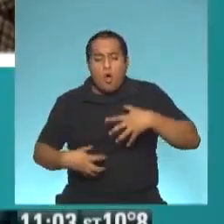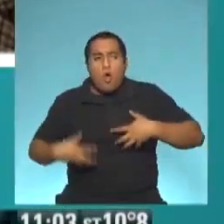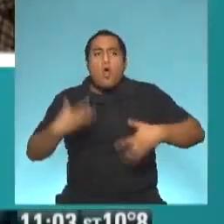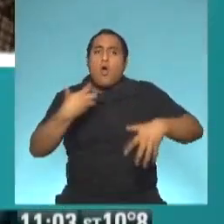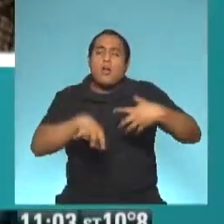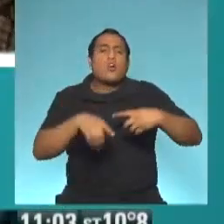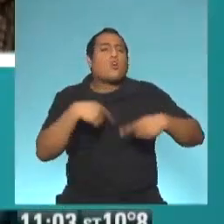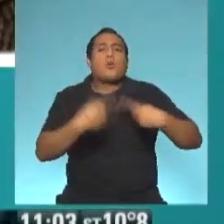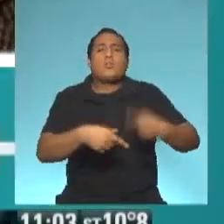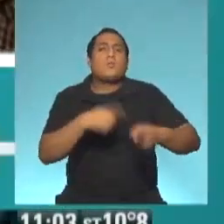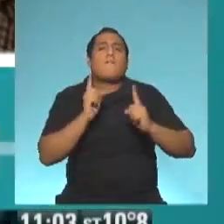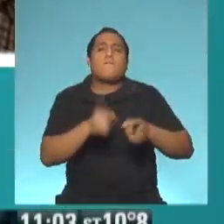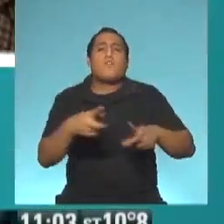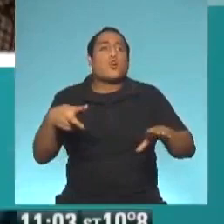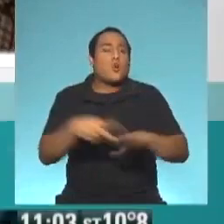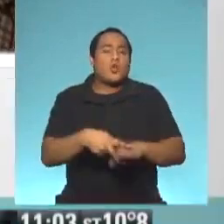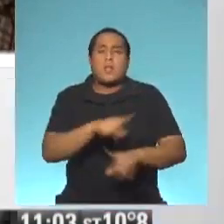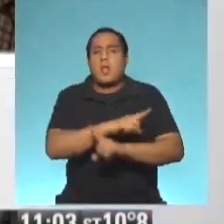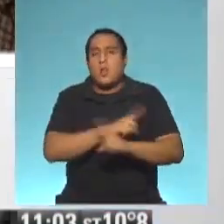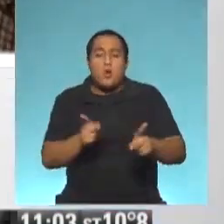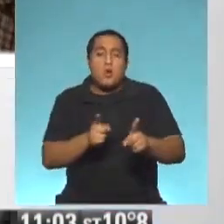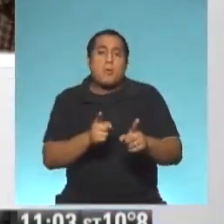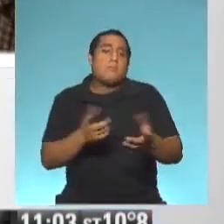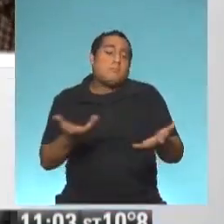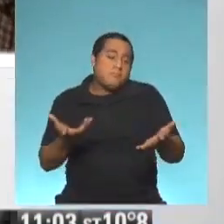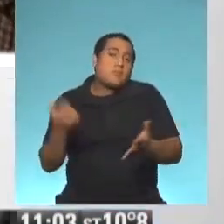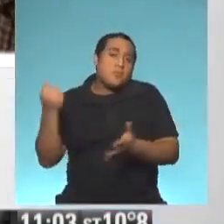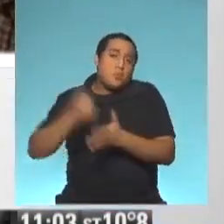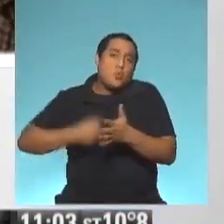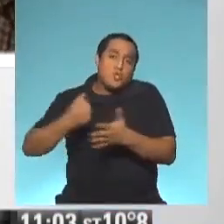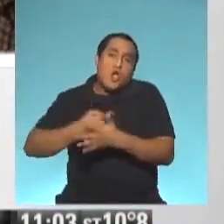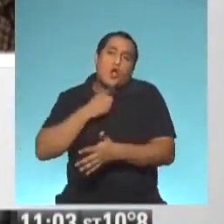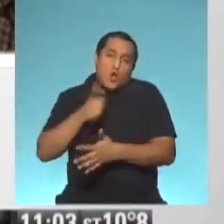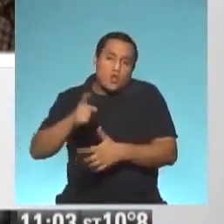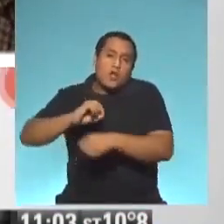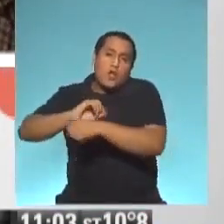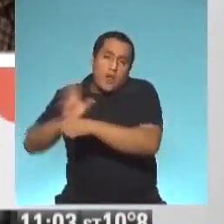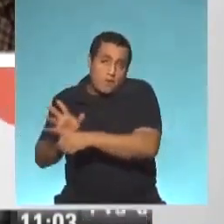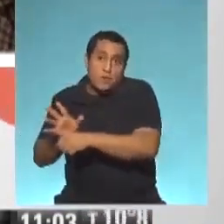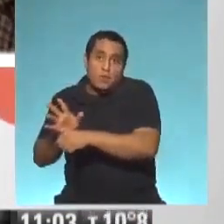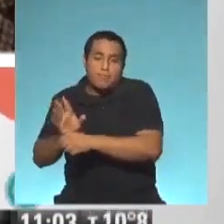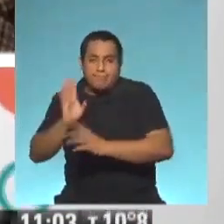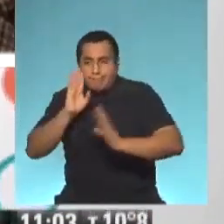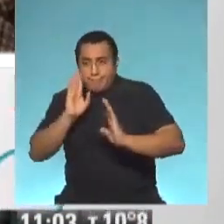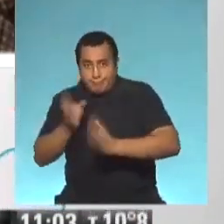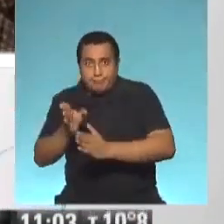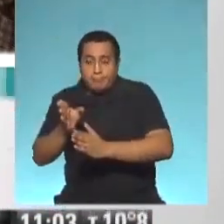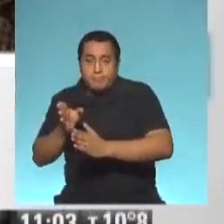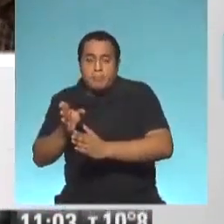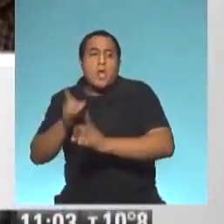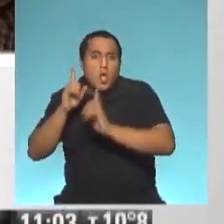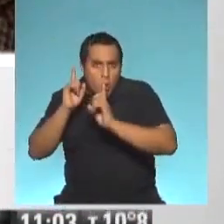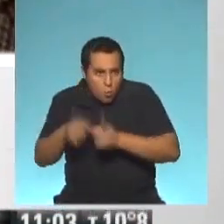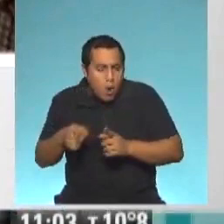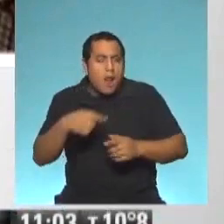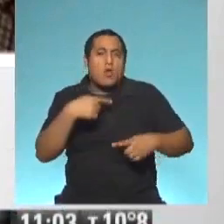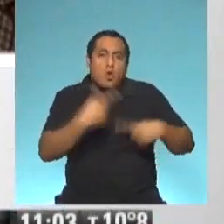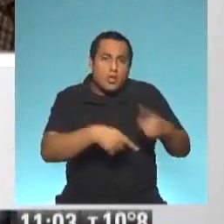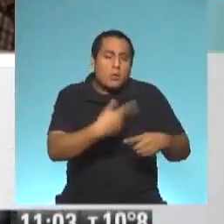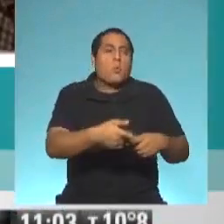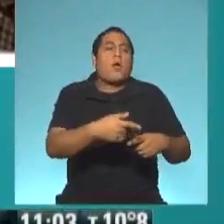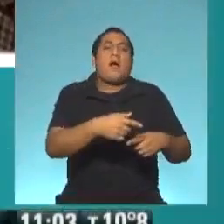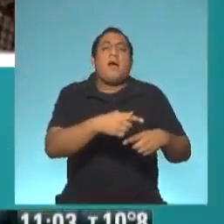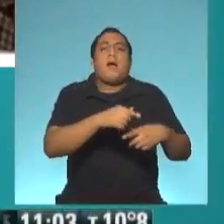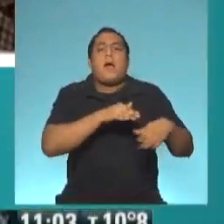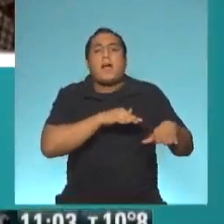nuevas situaciones que la lucha contra la pandemia nos obligaba. Y de esta manera se